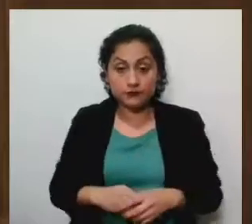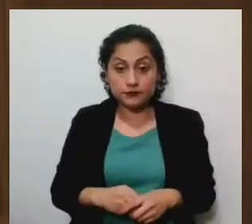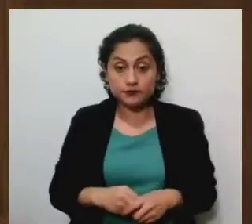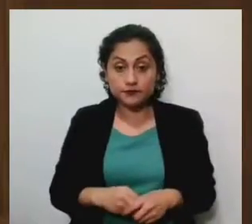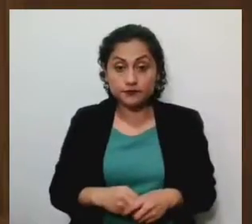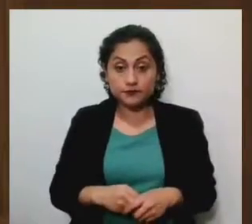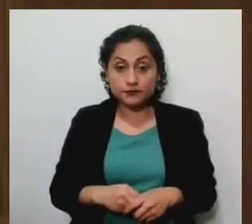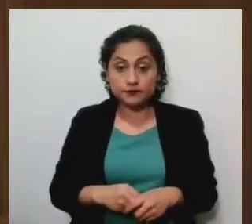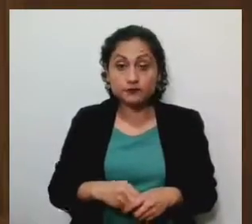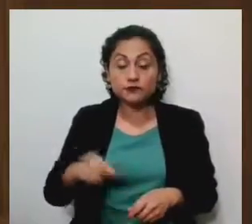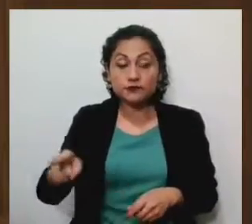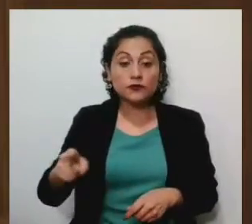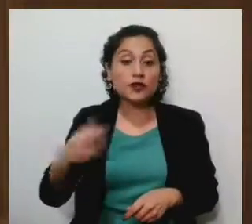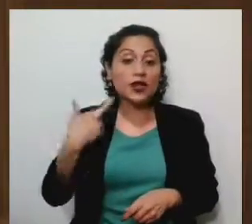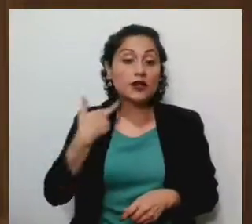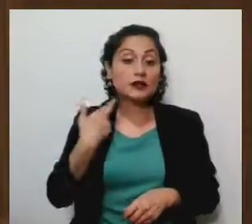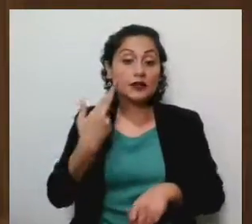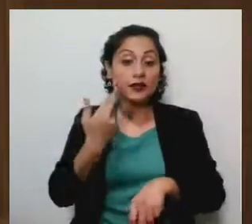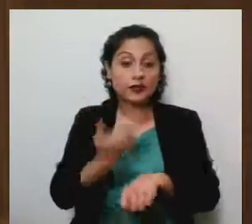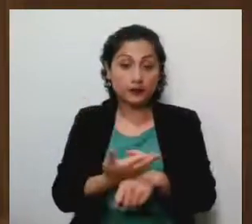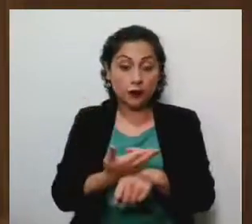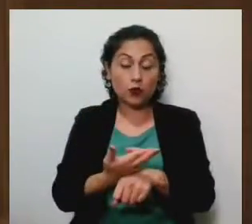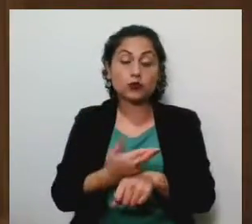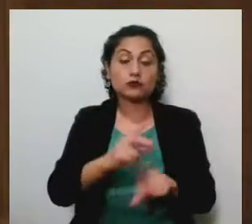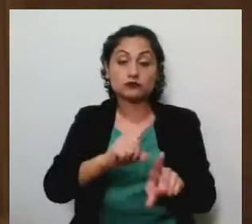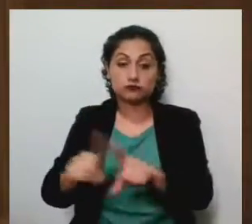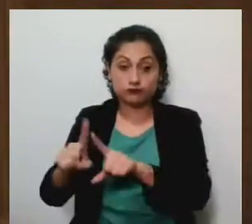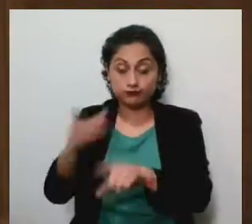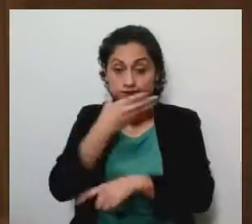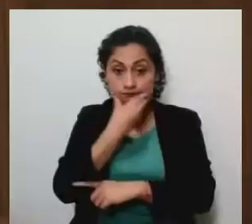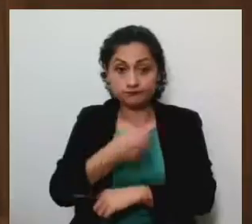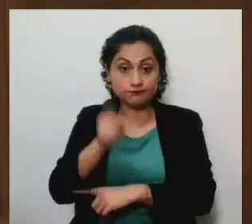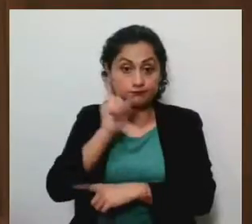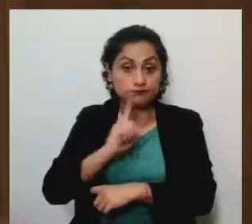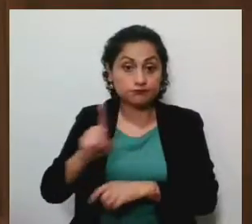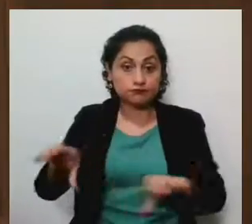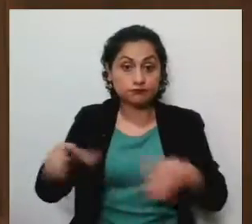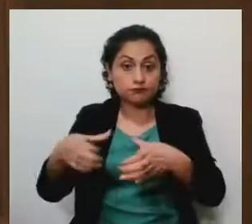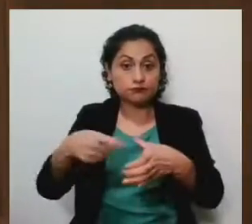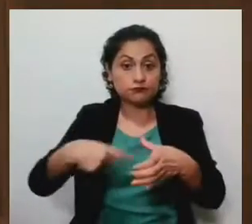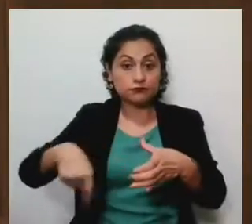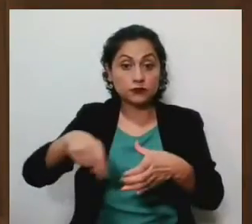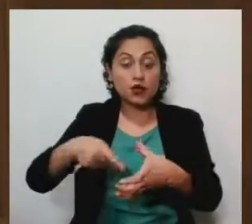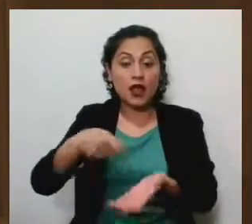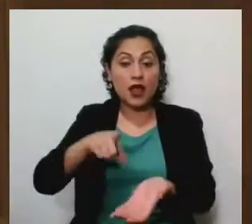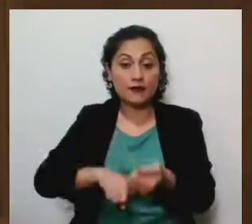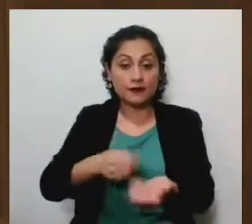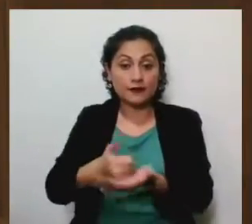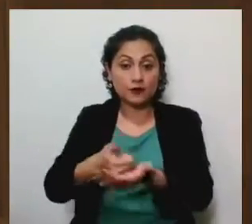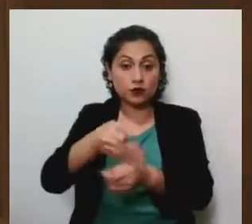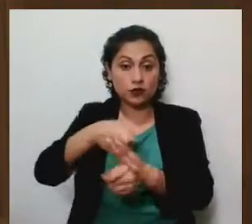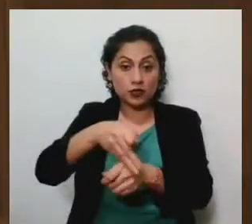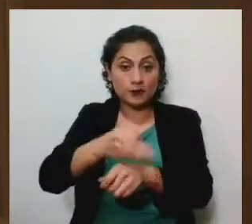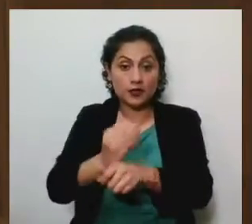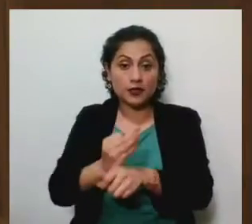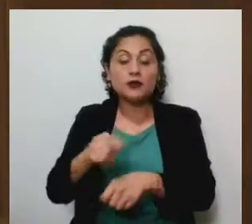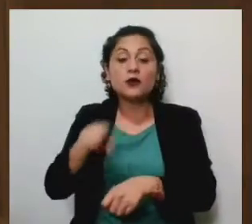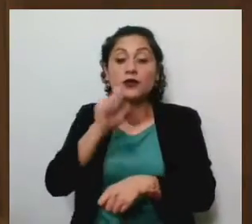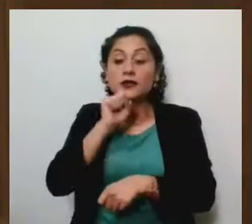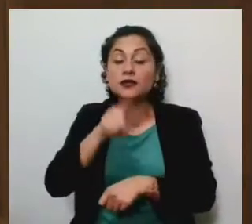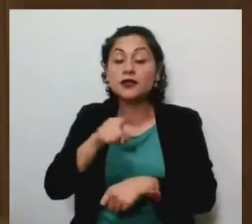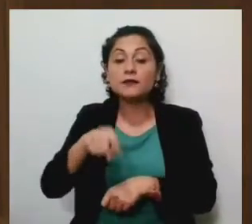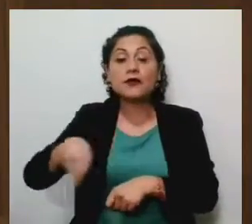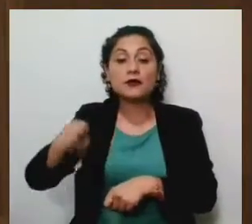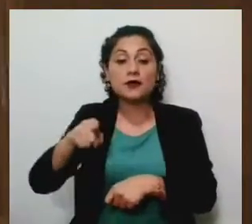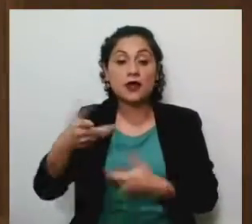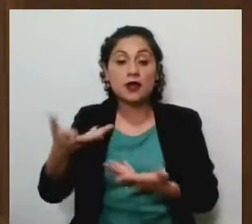Regidoras y regidores, quienes representan el número mayor de integrantes del ayuntamiento y forman parte del cuerpo deliberante con voz